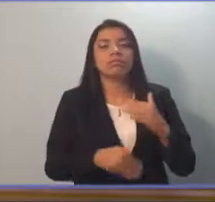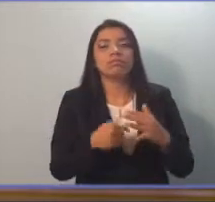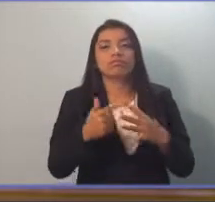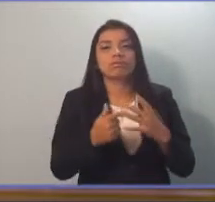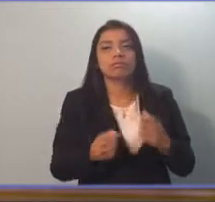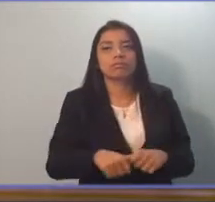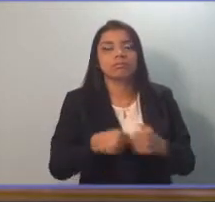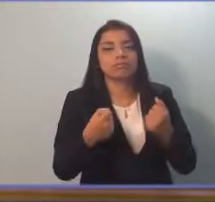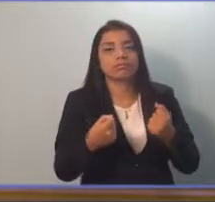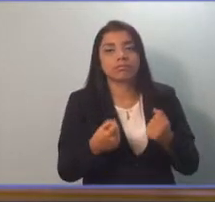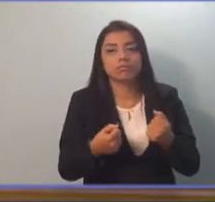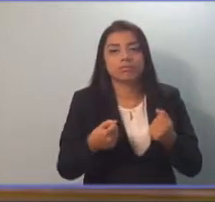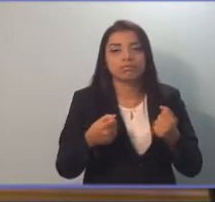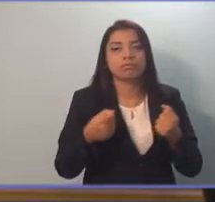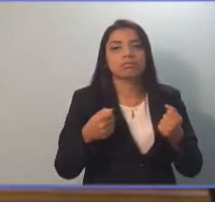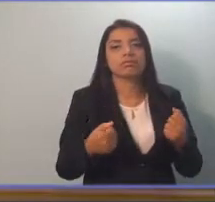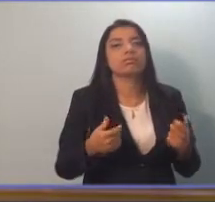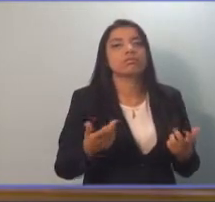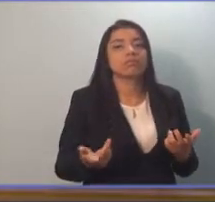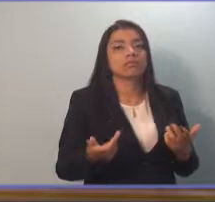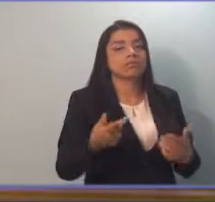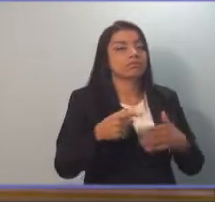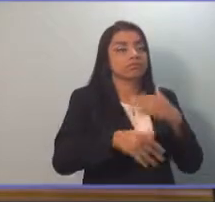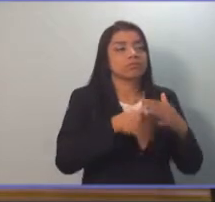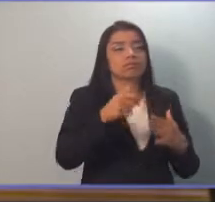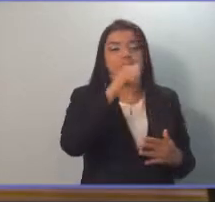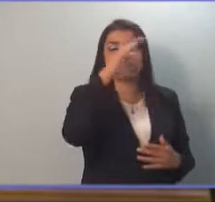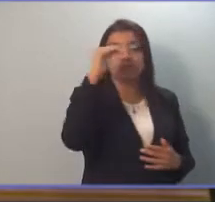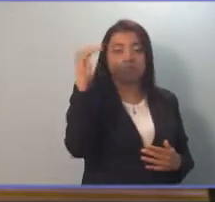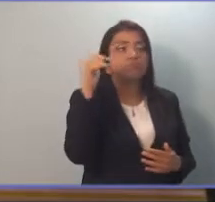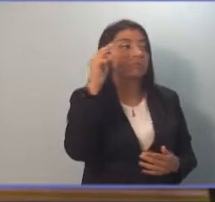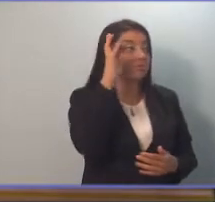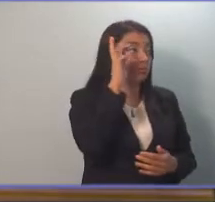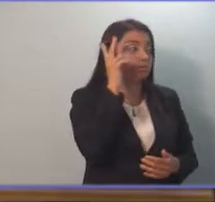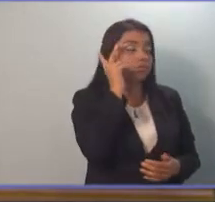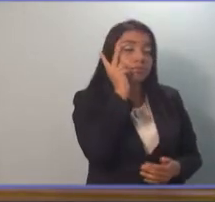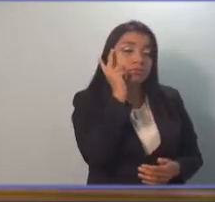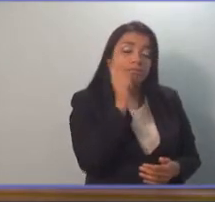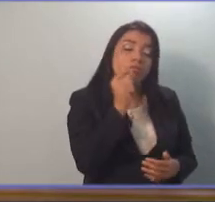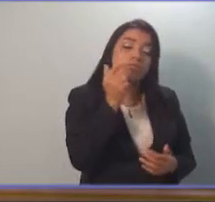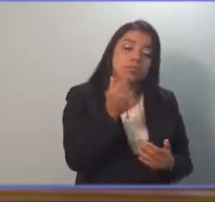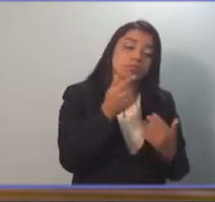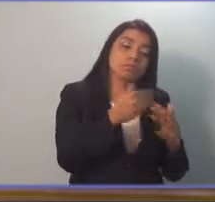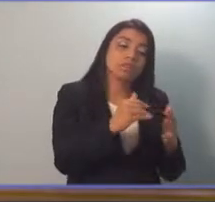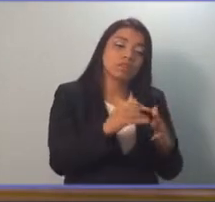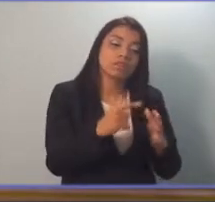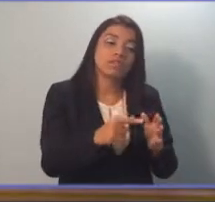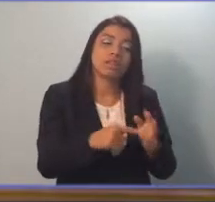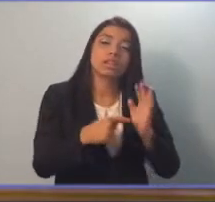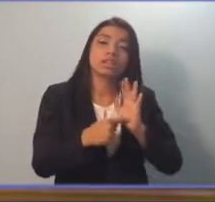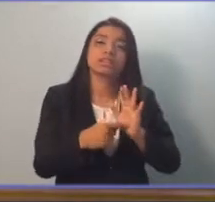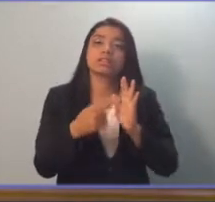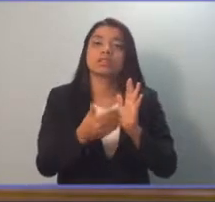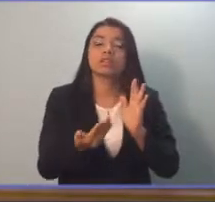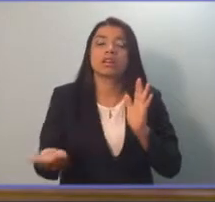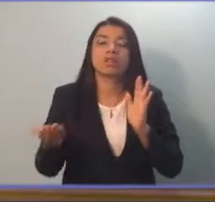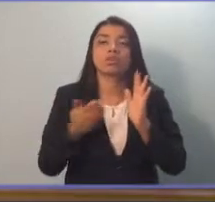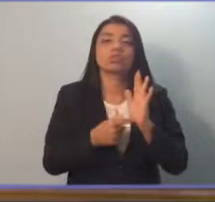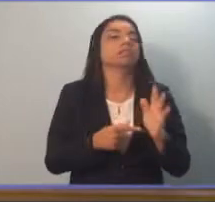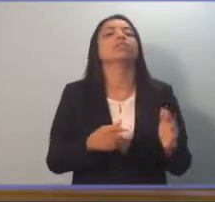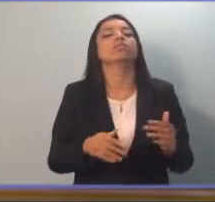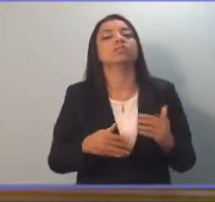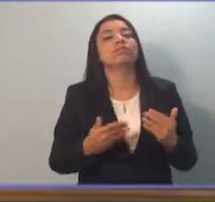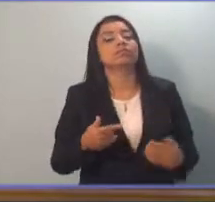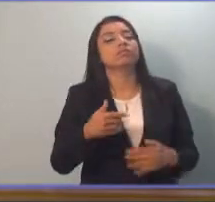la criminalidad organizada transnacional se refleja a través de los diferentes indicadores. En cuanto